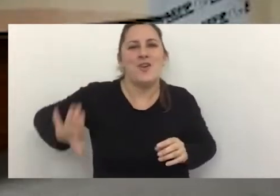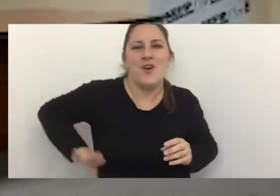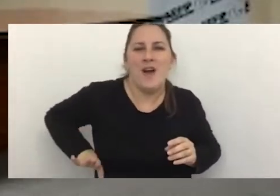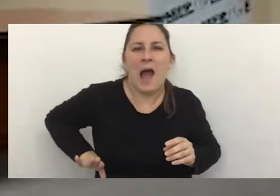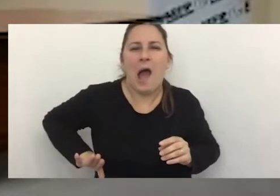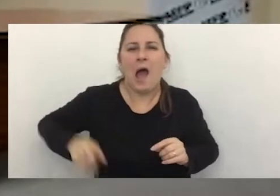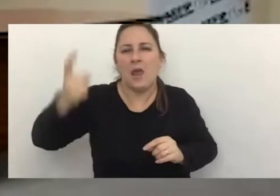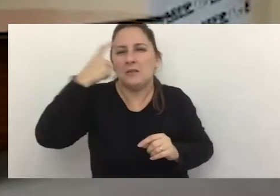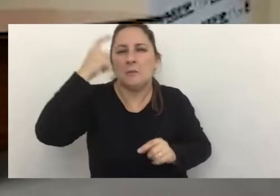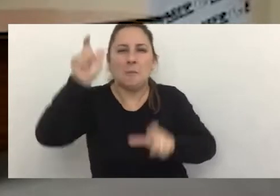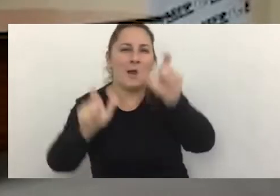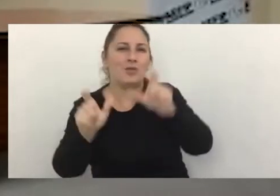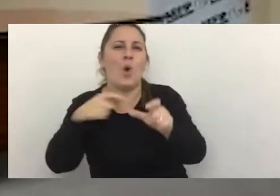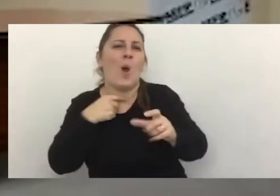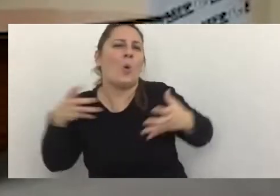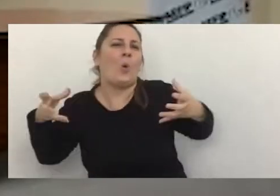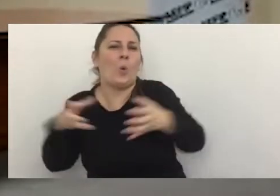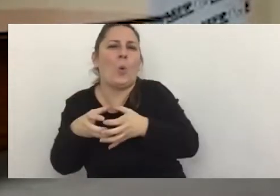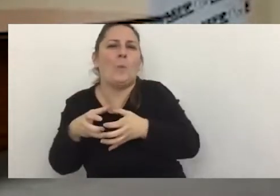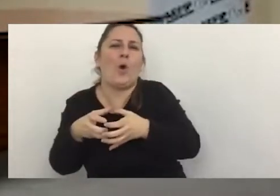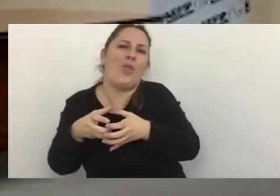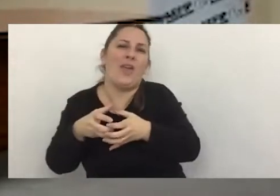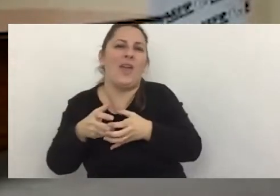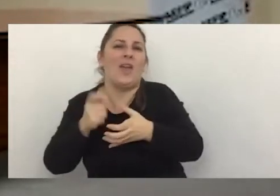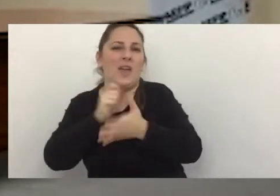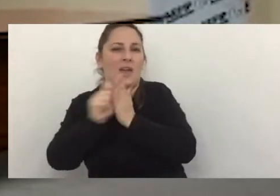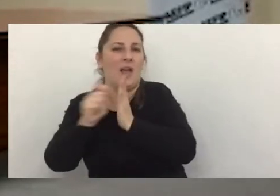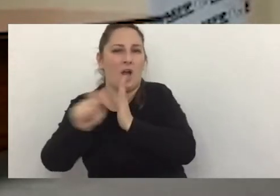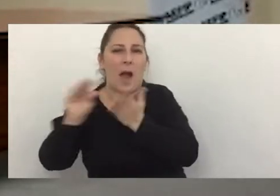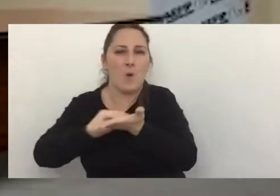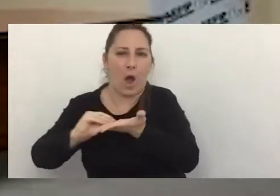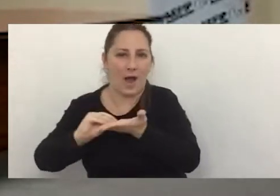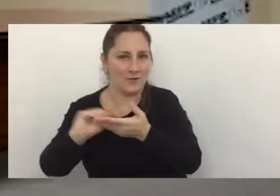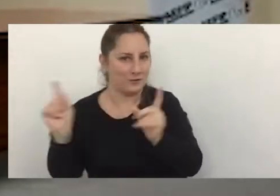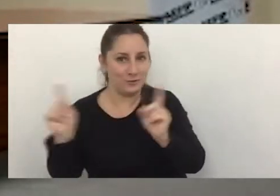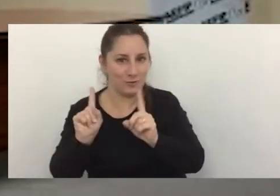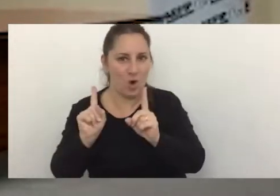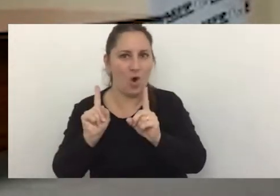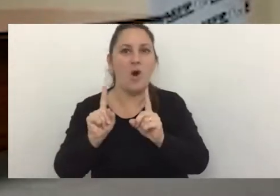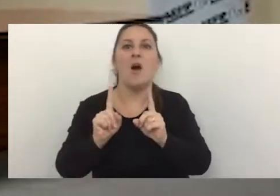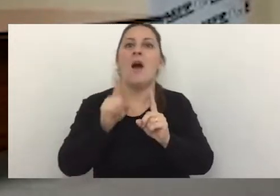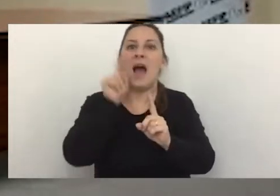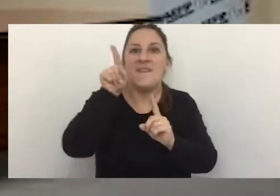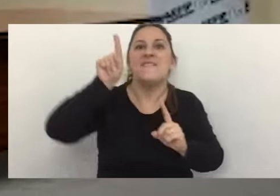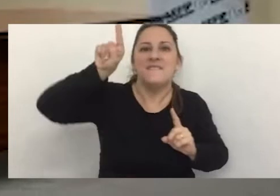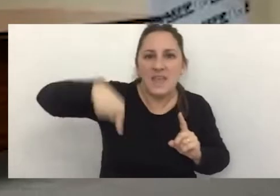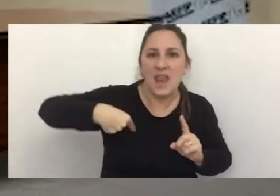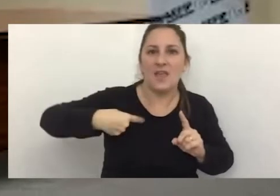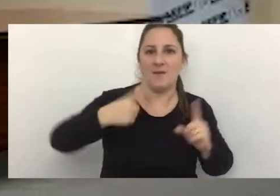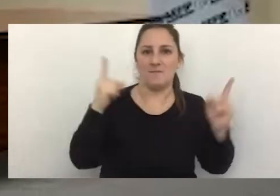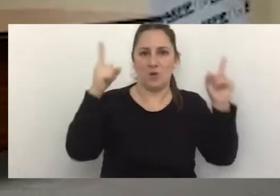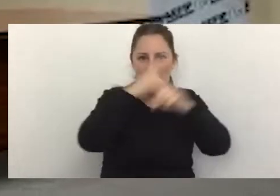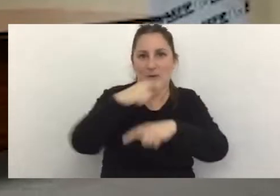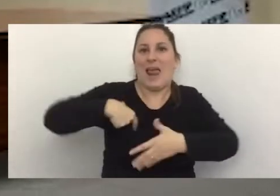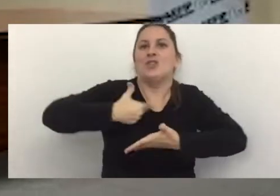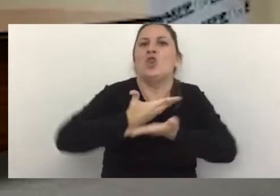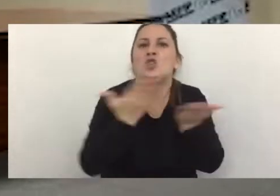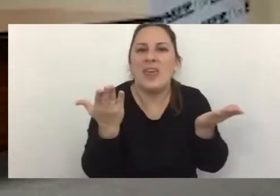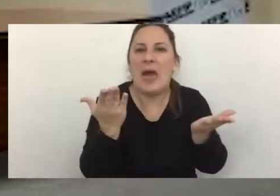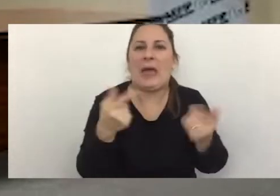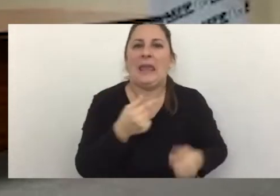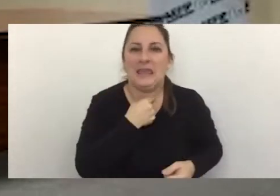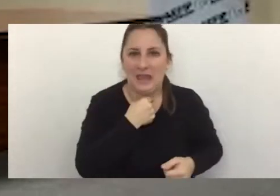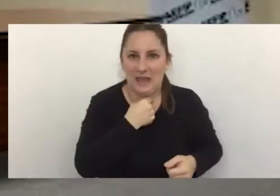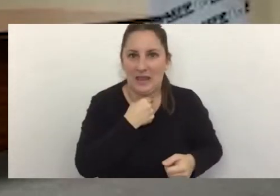intelectual de un grupo de juristas, no. Nace precisamente de lo que la sociedad